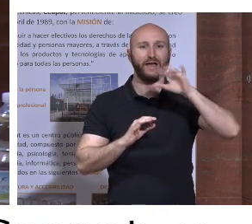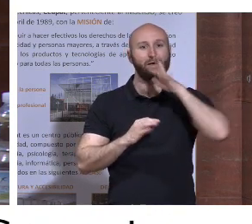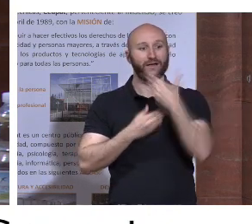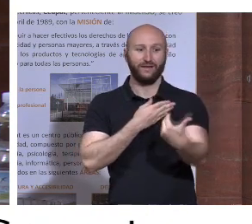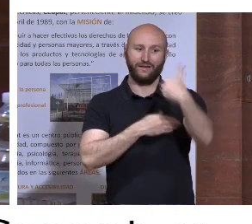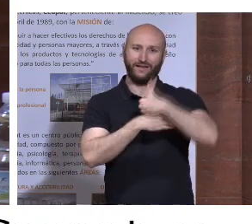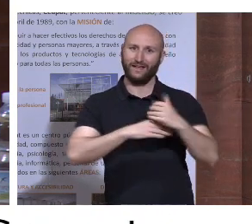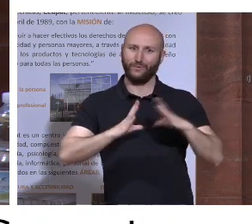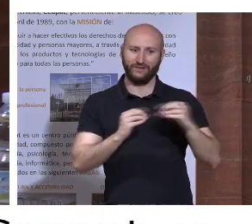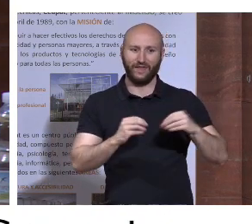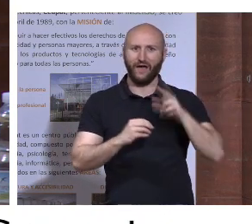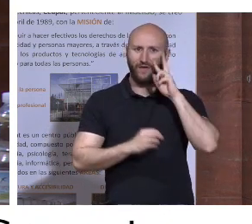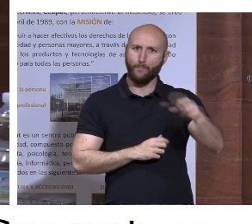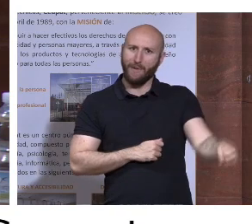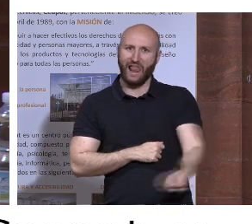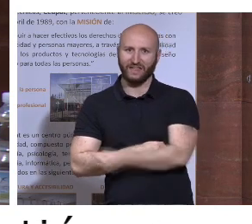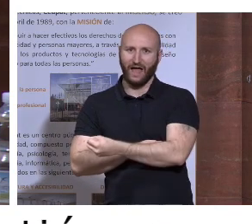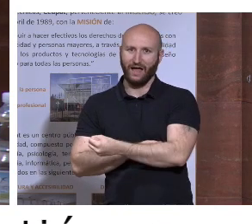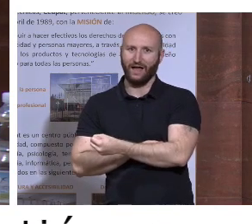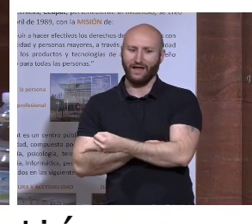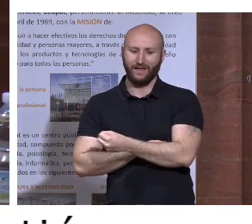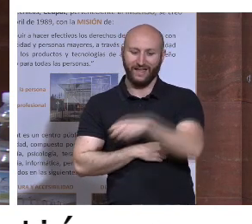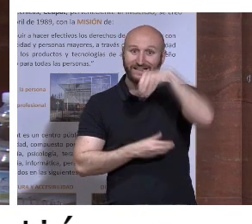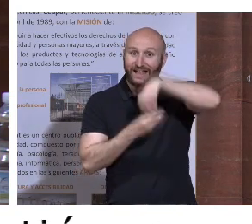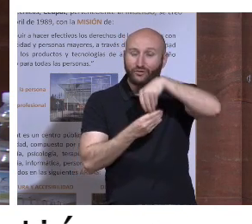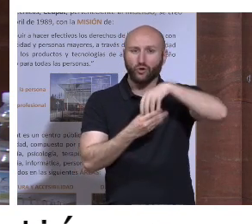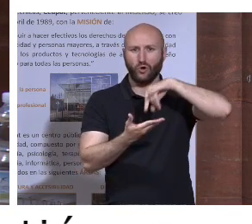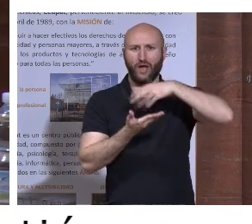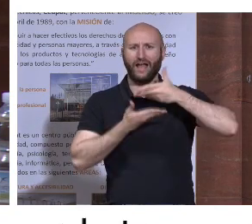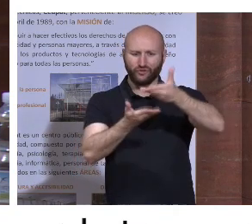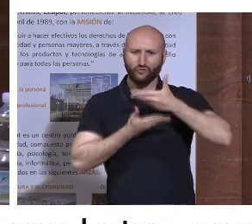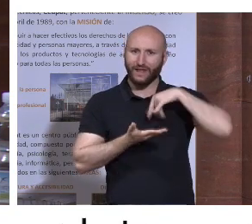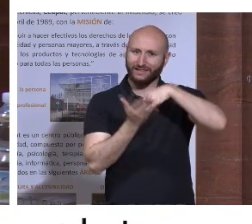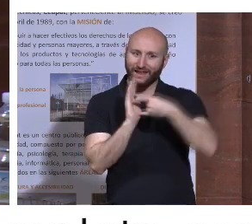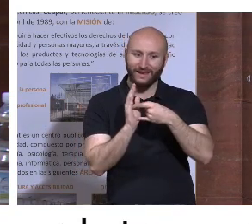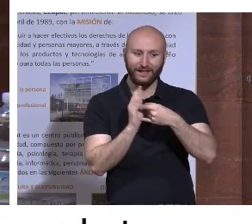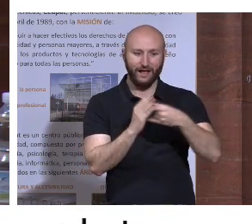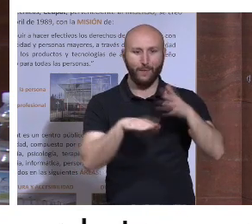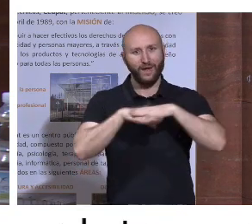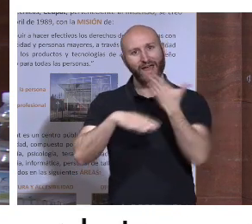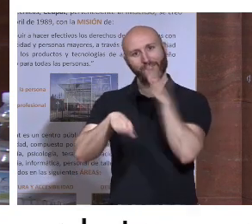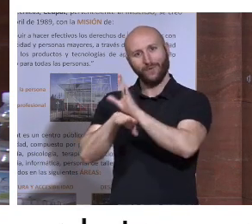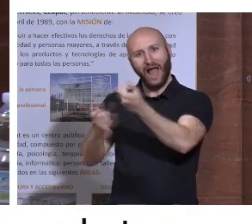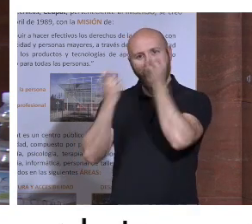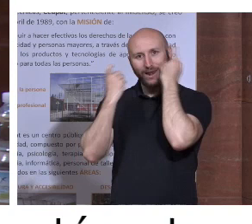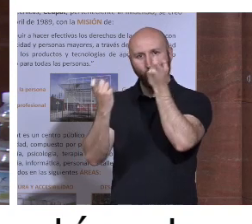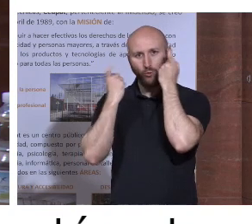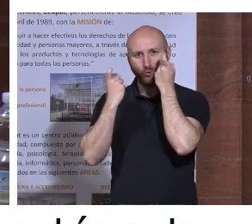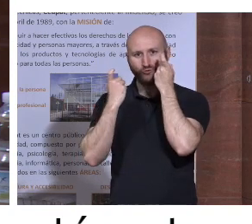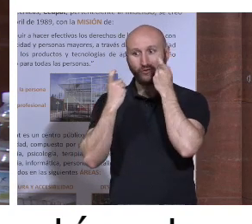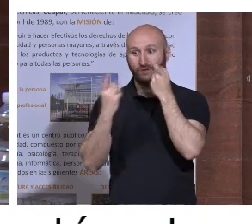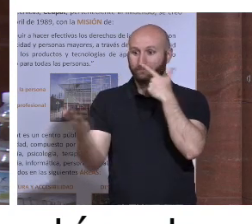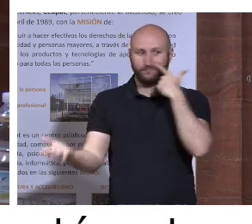una maleta con todas las ayudas técnicas para podérselas enseñar a nuestros alumnos. Y desde entonces y hasta